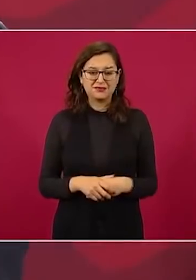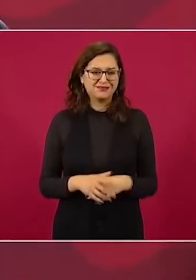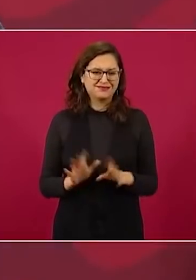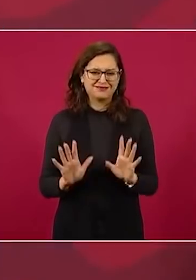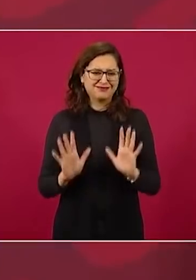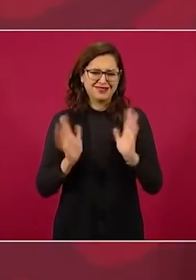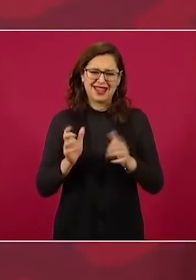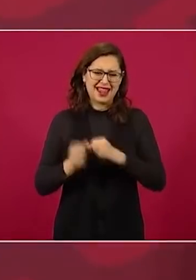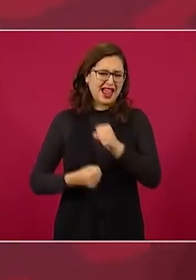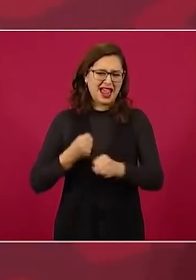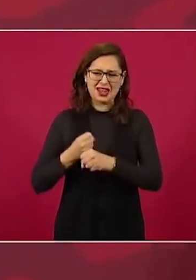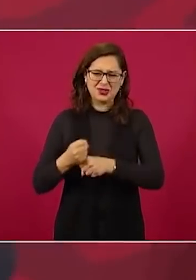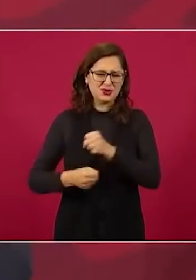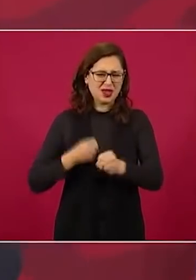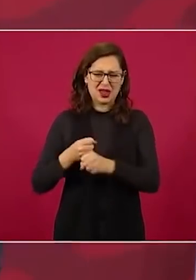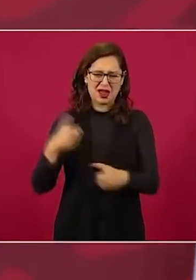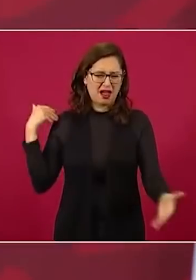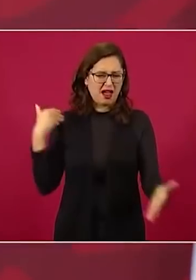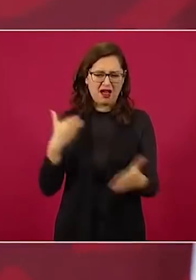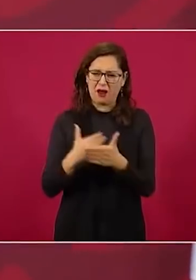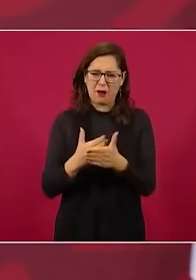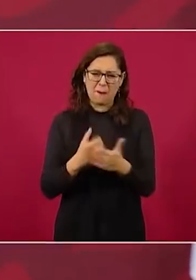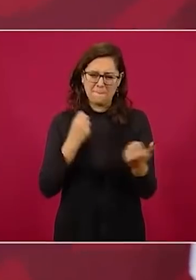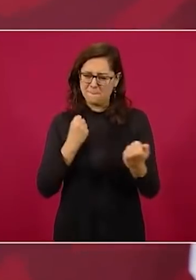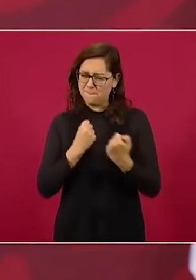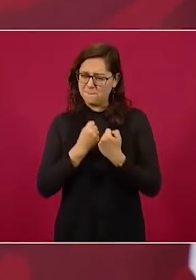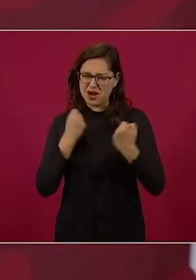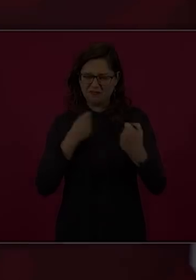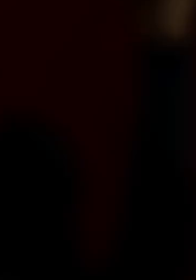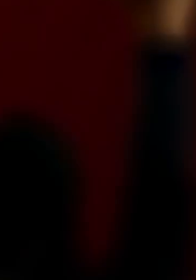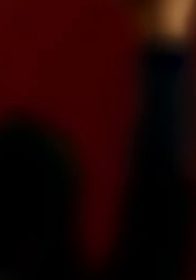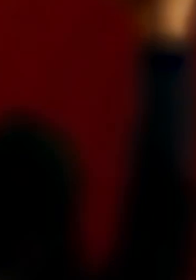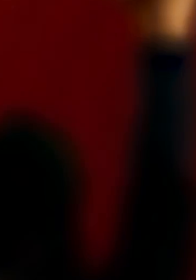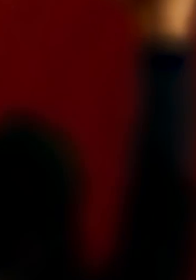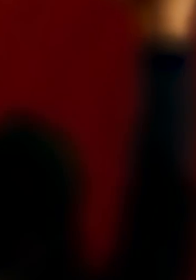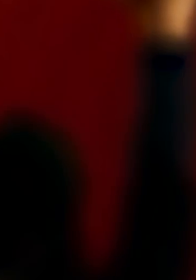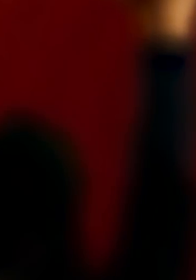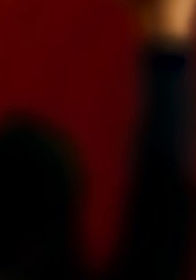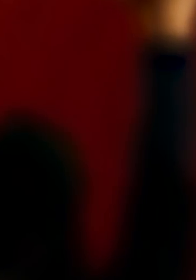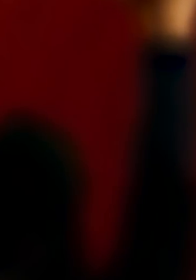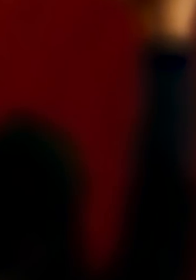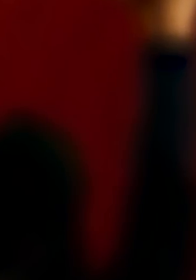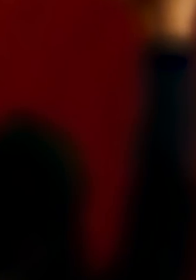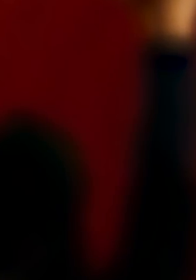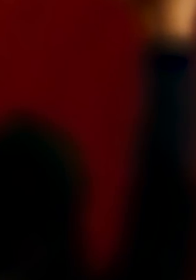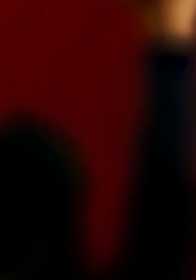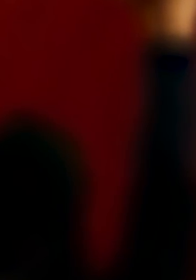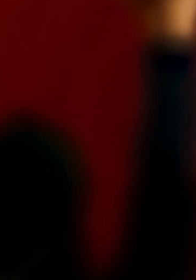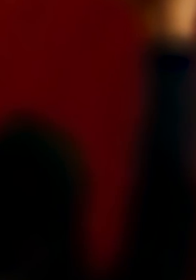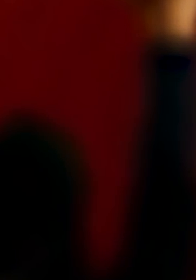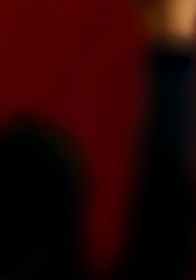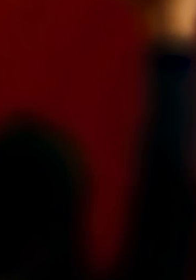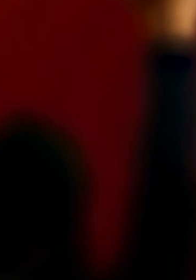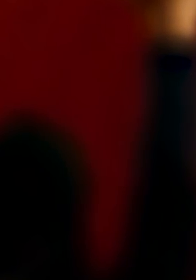Él es un defensor del conservadurismo. Con sus ataques a la libertad de expresión, López